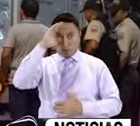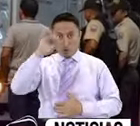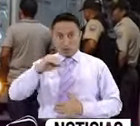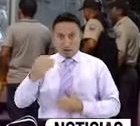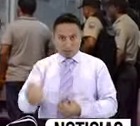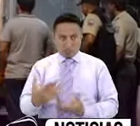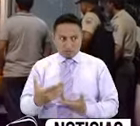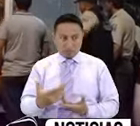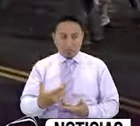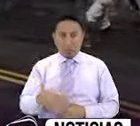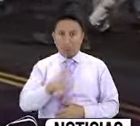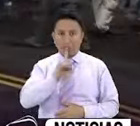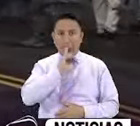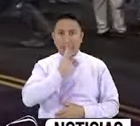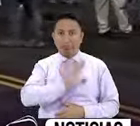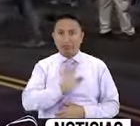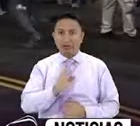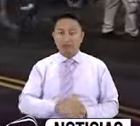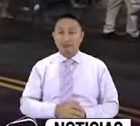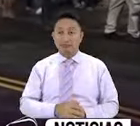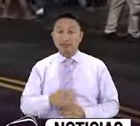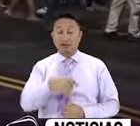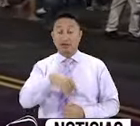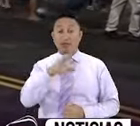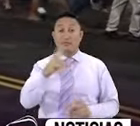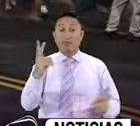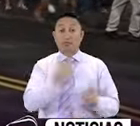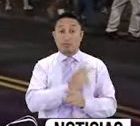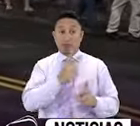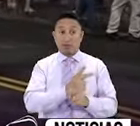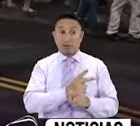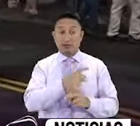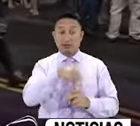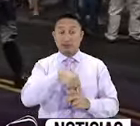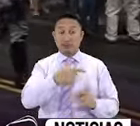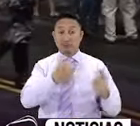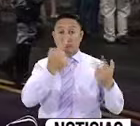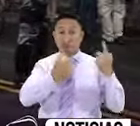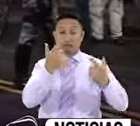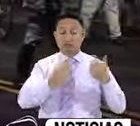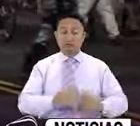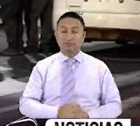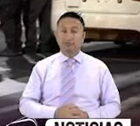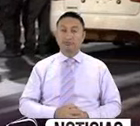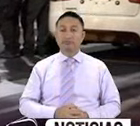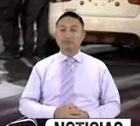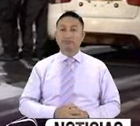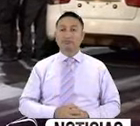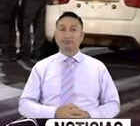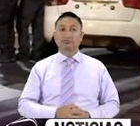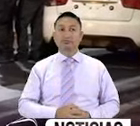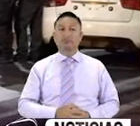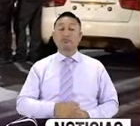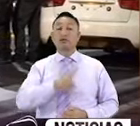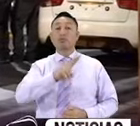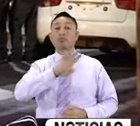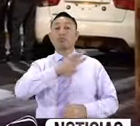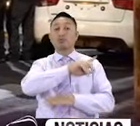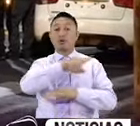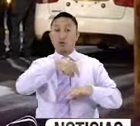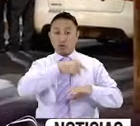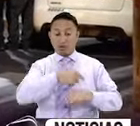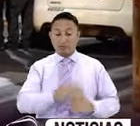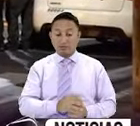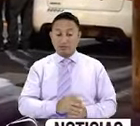pronuncie por la escalada de violencia que registra la capital fluminense, que en menos de 24 horas suma